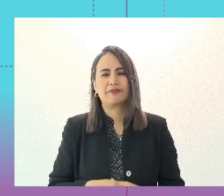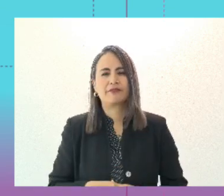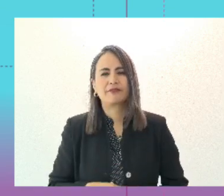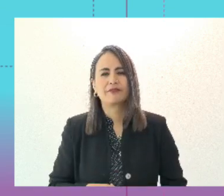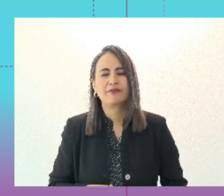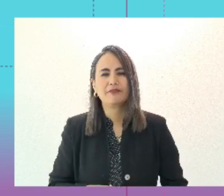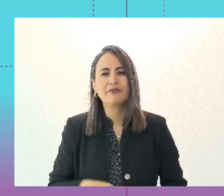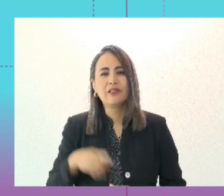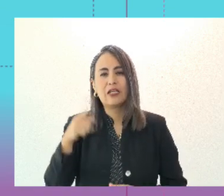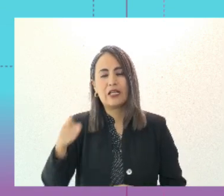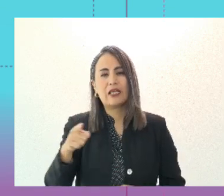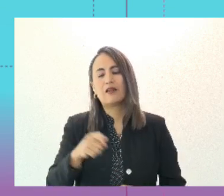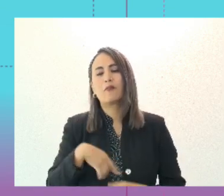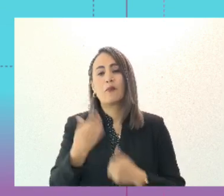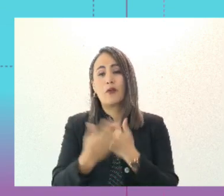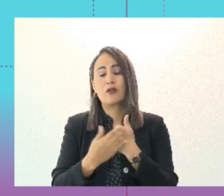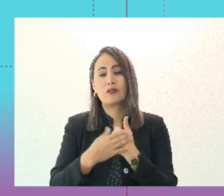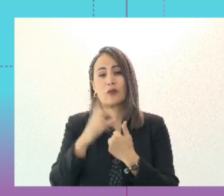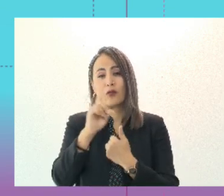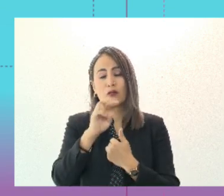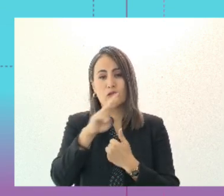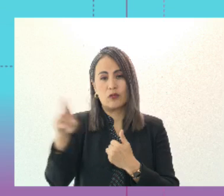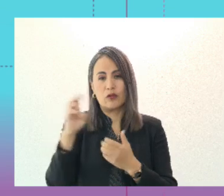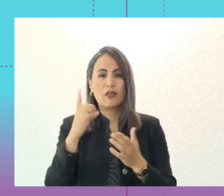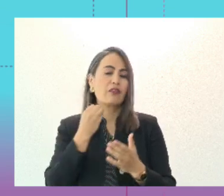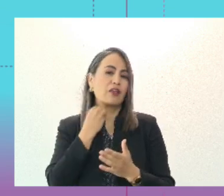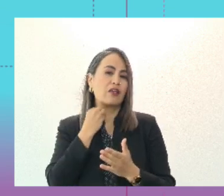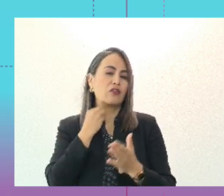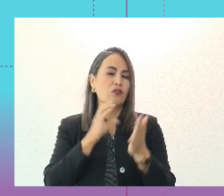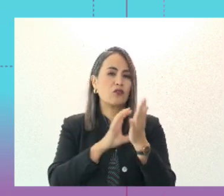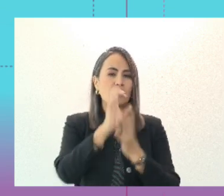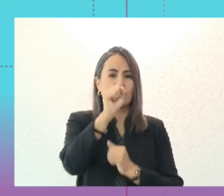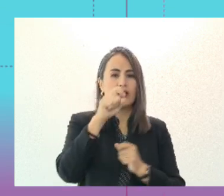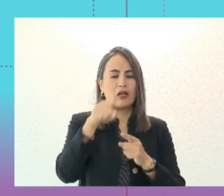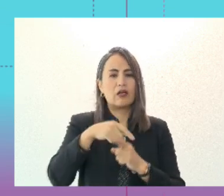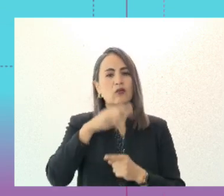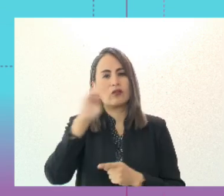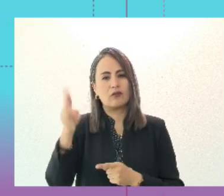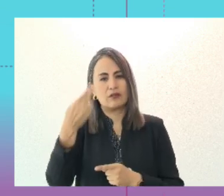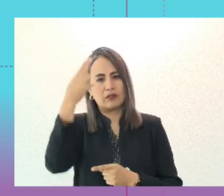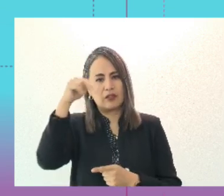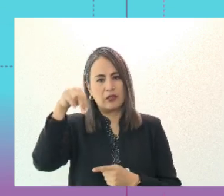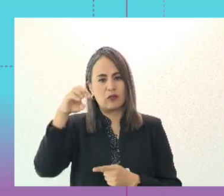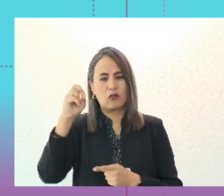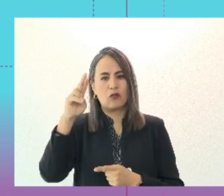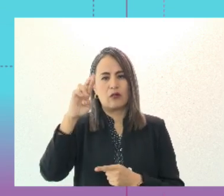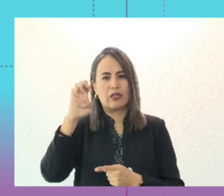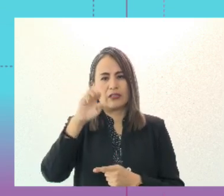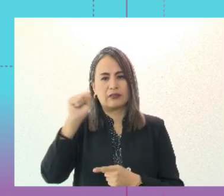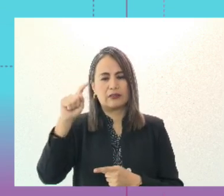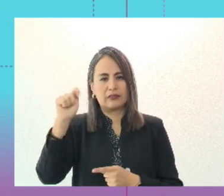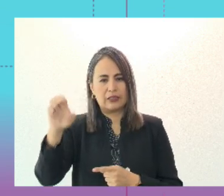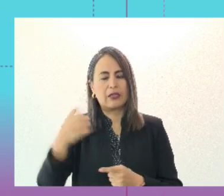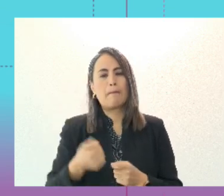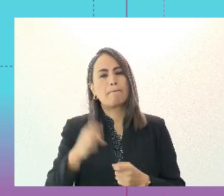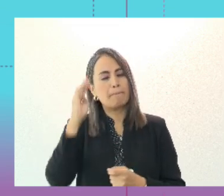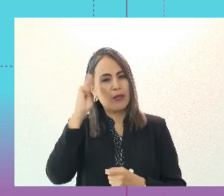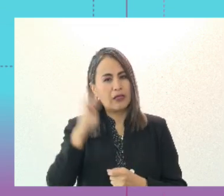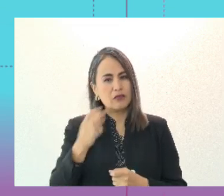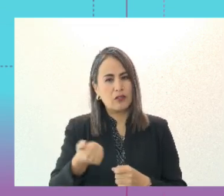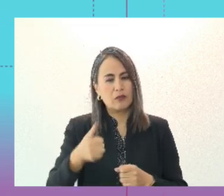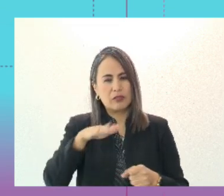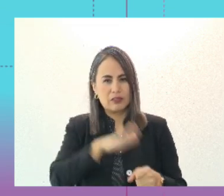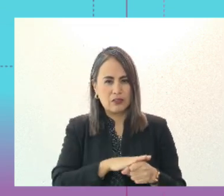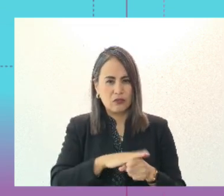es candidato a doctor en Derecho Constitucional por la Universidad Autónoma del Noreste, maestro en Administración por la Universidad Autónoma